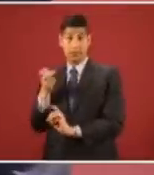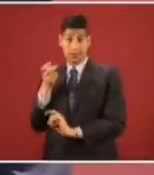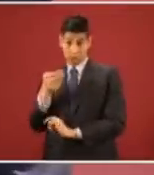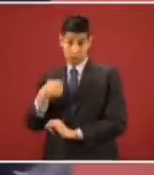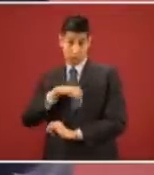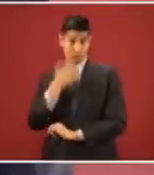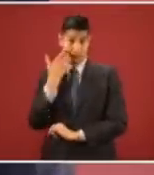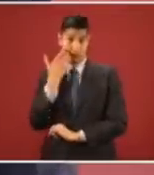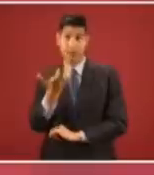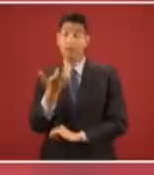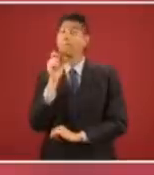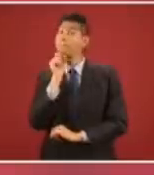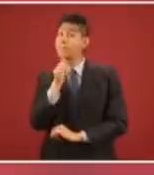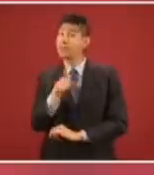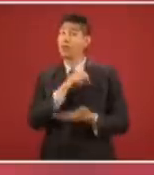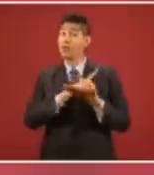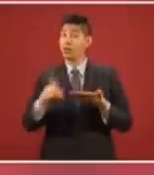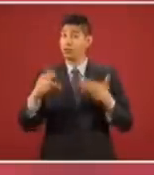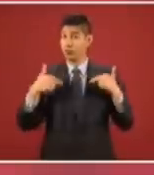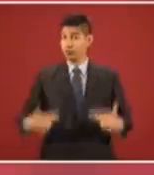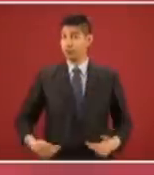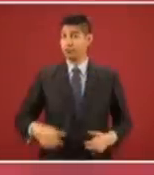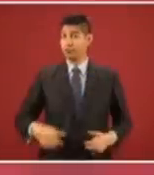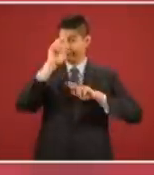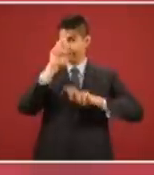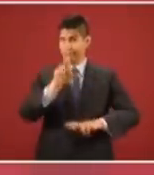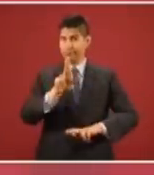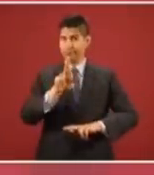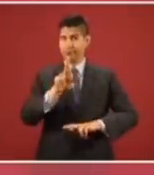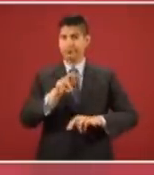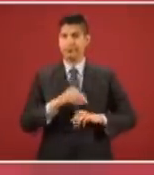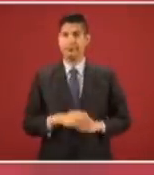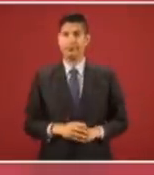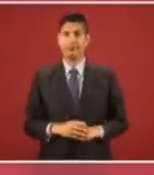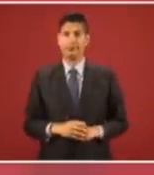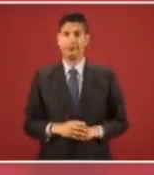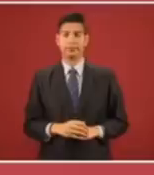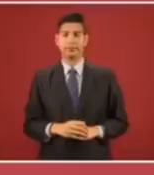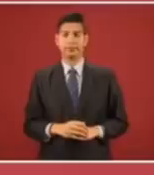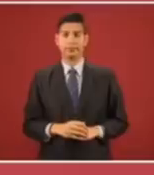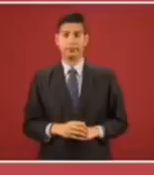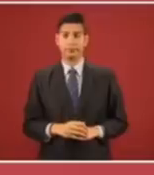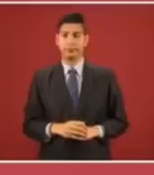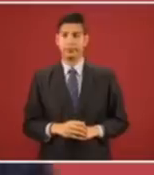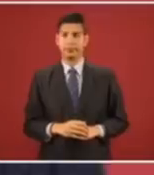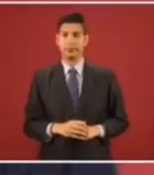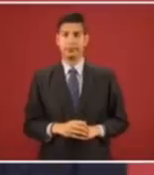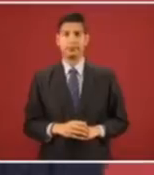y respetando los derechos humanos. no es